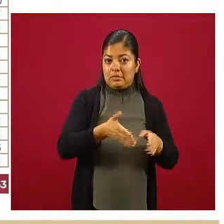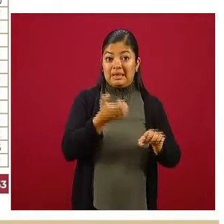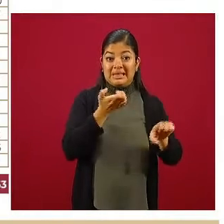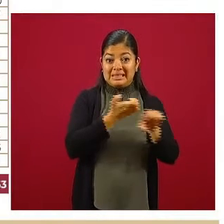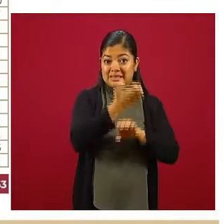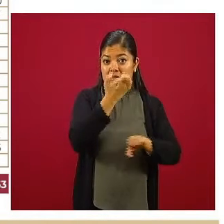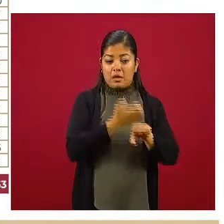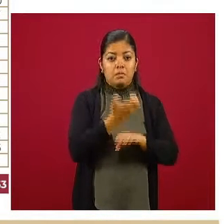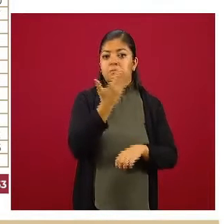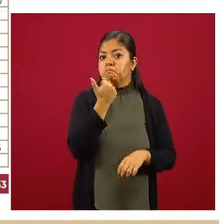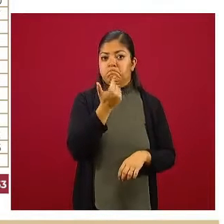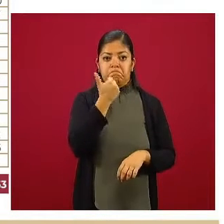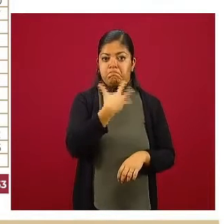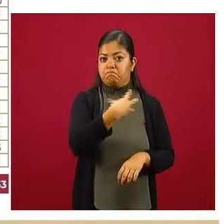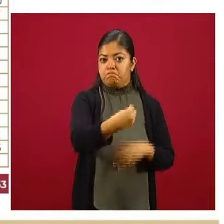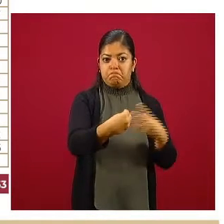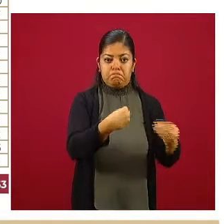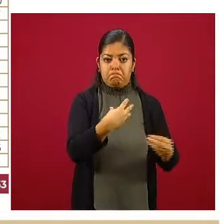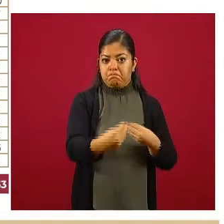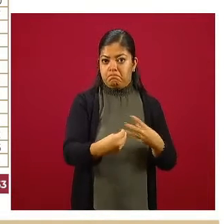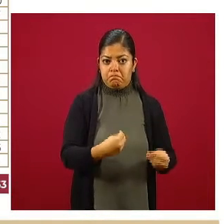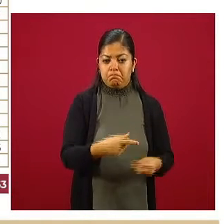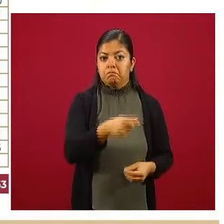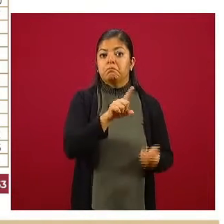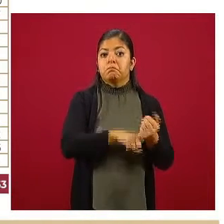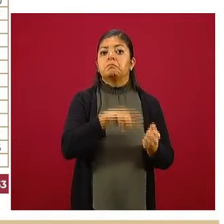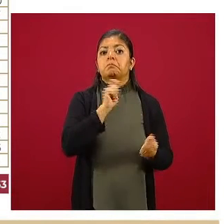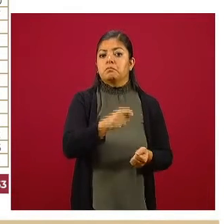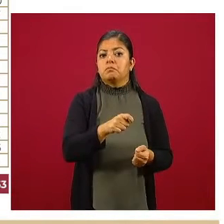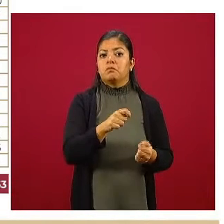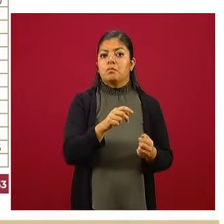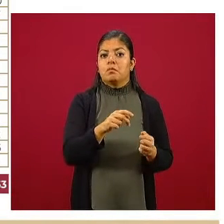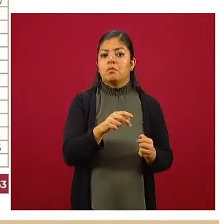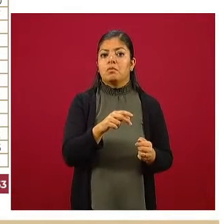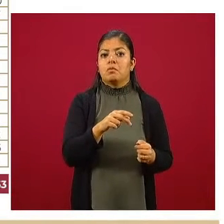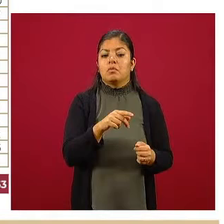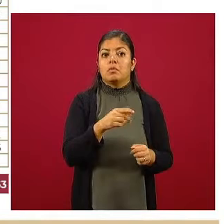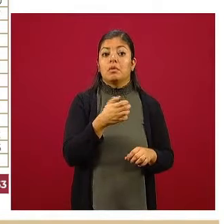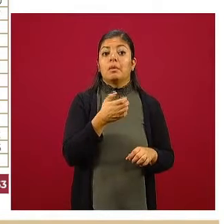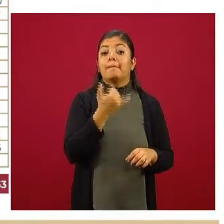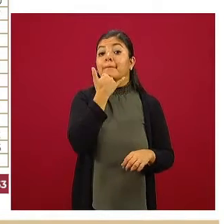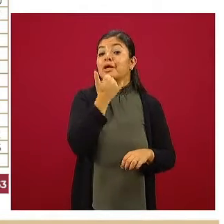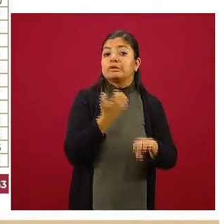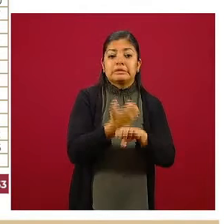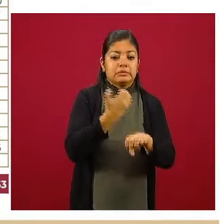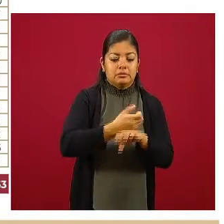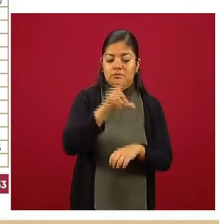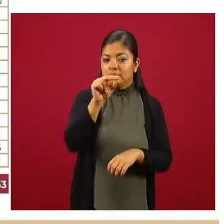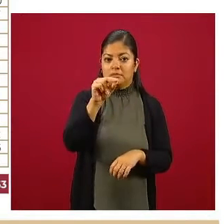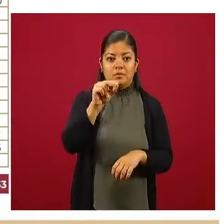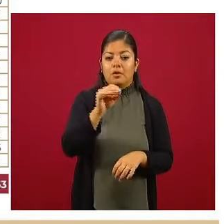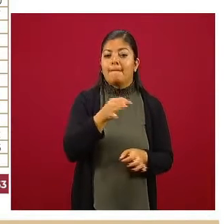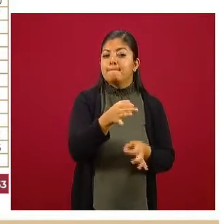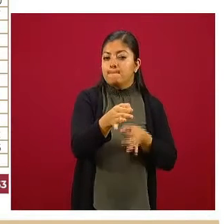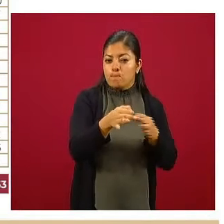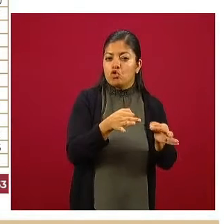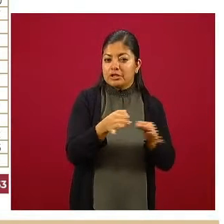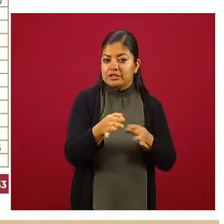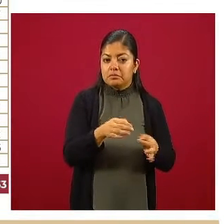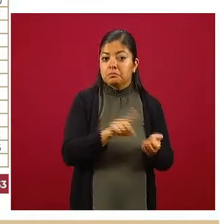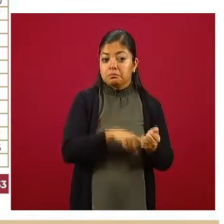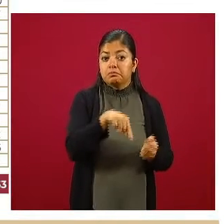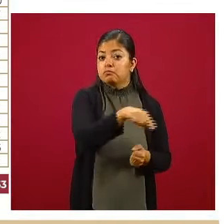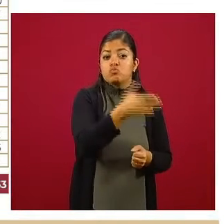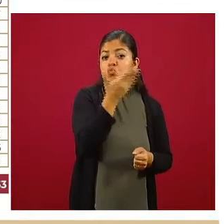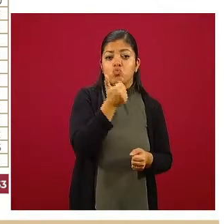no tienen contagios y que no son vecinos de, no estados, municipios. Municipios que no tienen